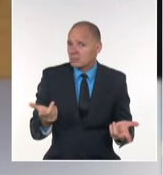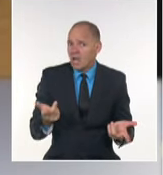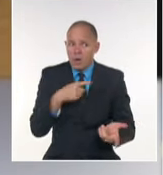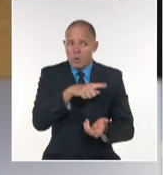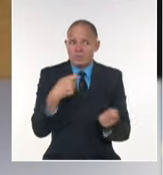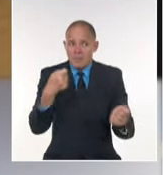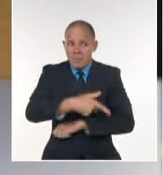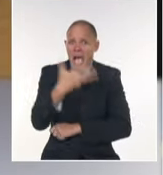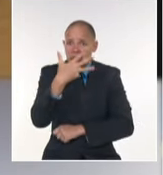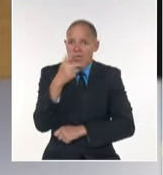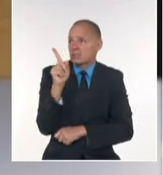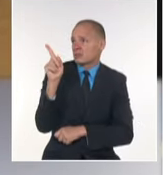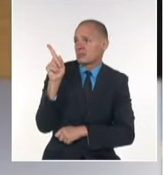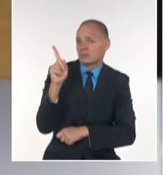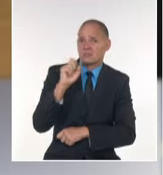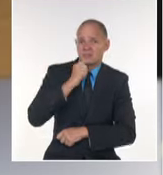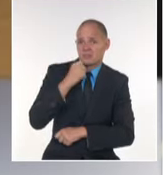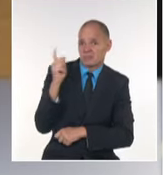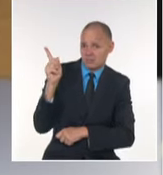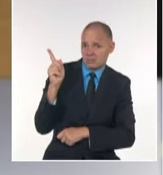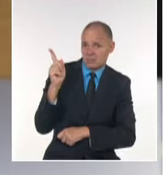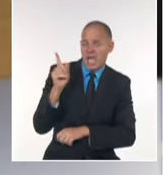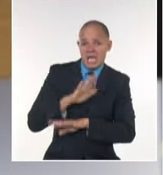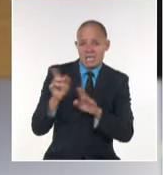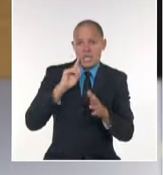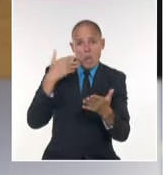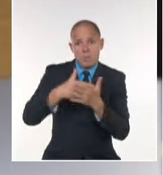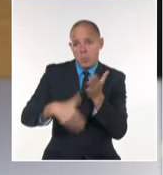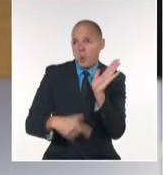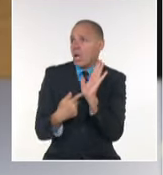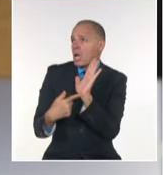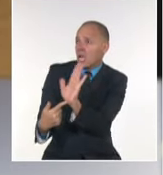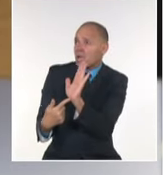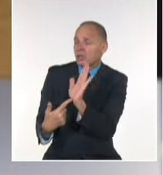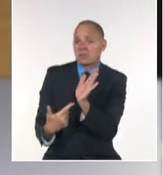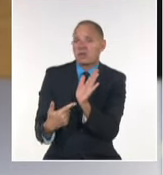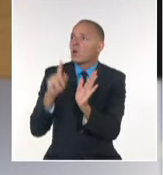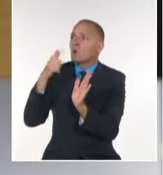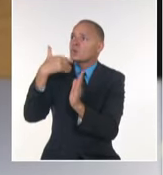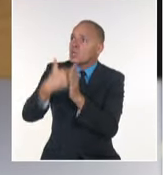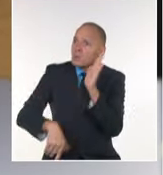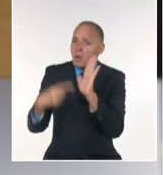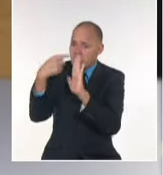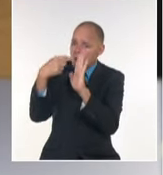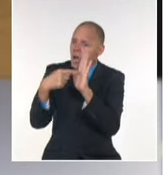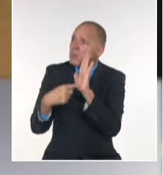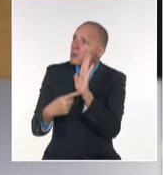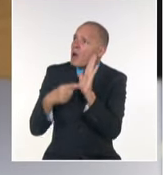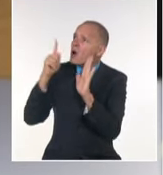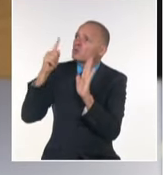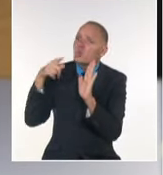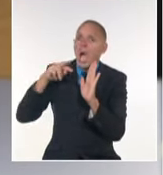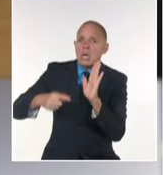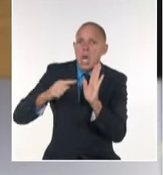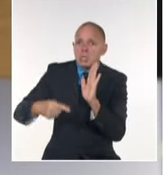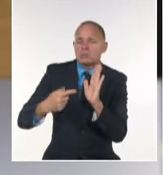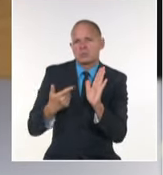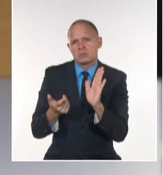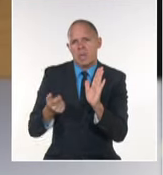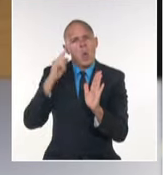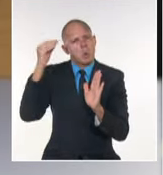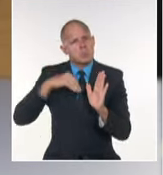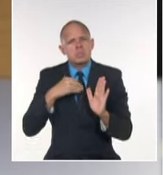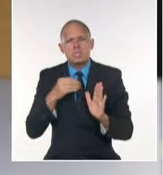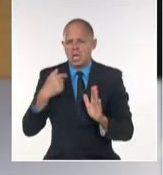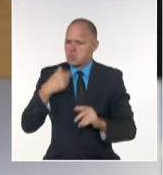¿Cuántas pruebas más tenemos que presentar para que ustedes digan, ya basta? Está bien que yo no les guste a ustedes, ni les